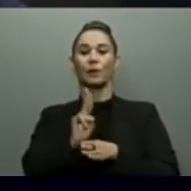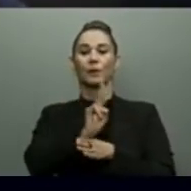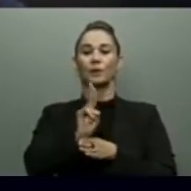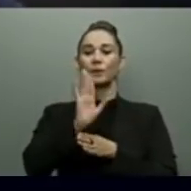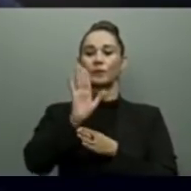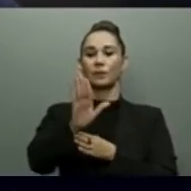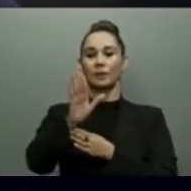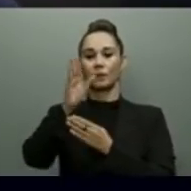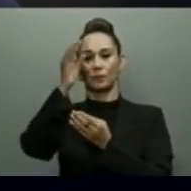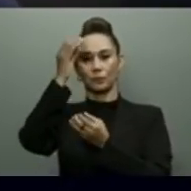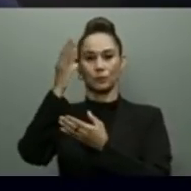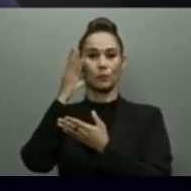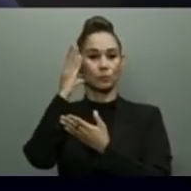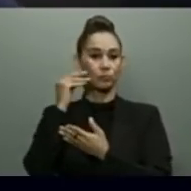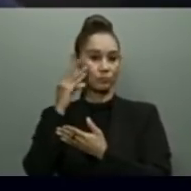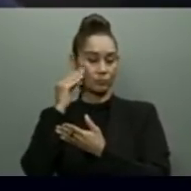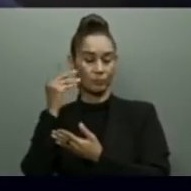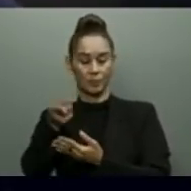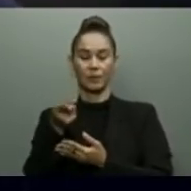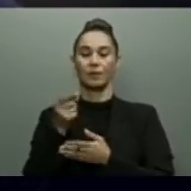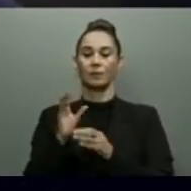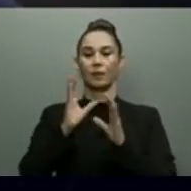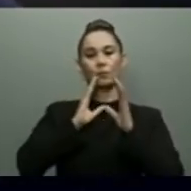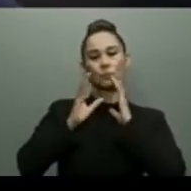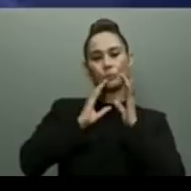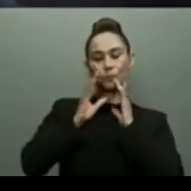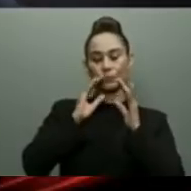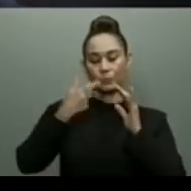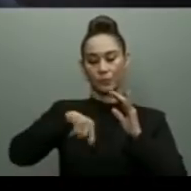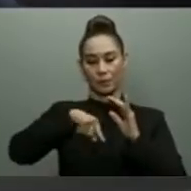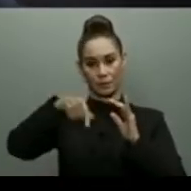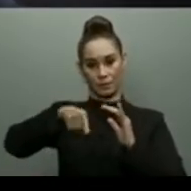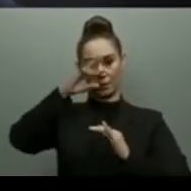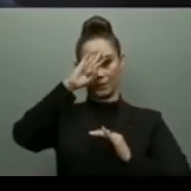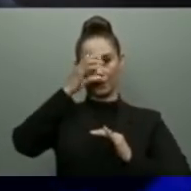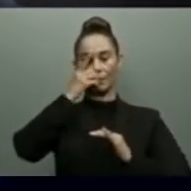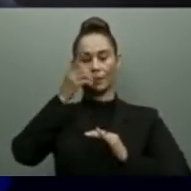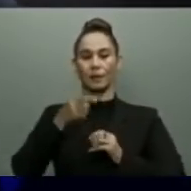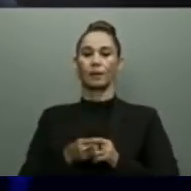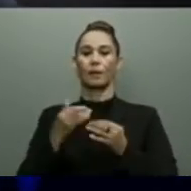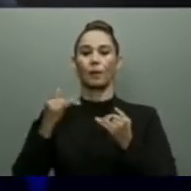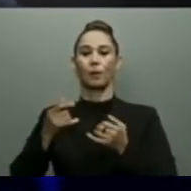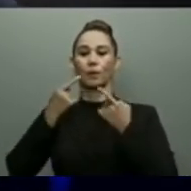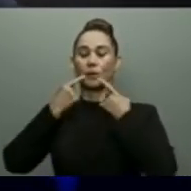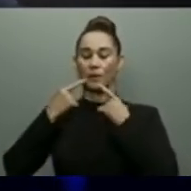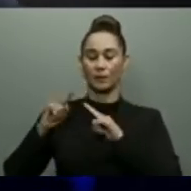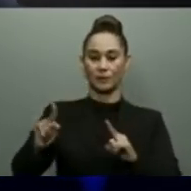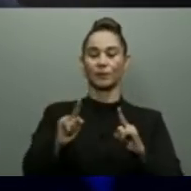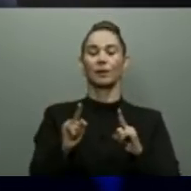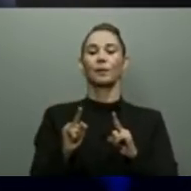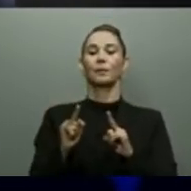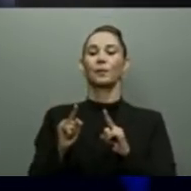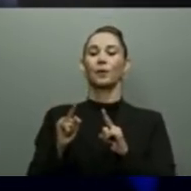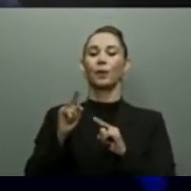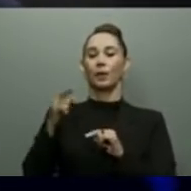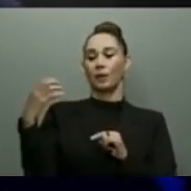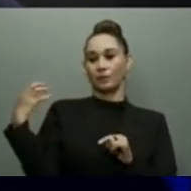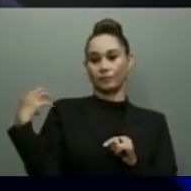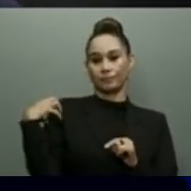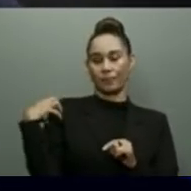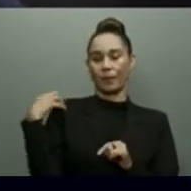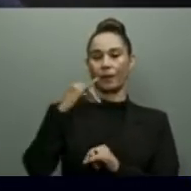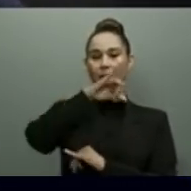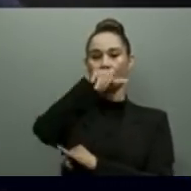sus influencias y sus niveles de comunicación con el país para anunciar la jornada que el general Juan